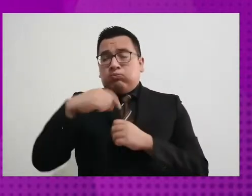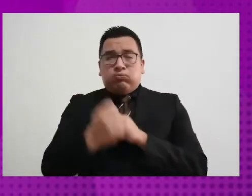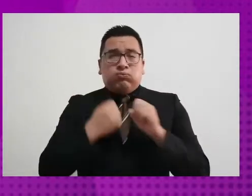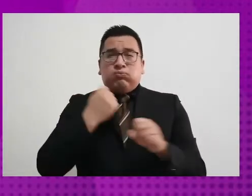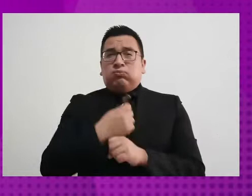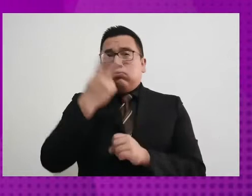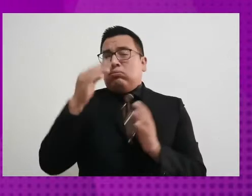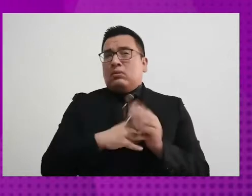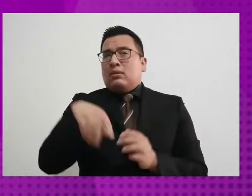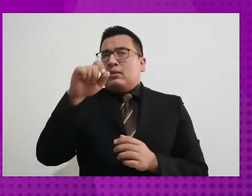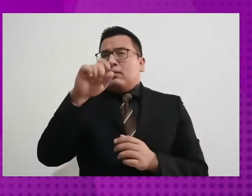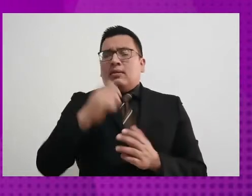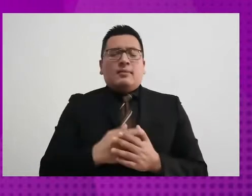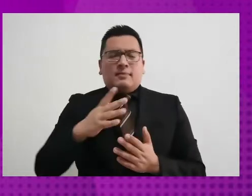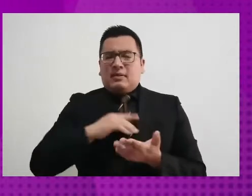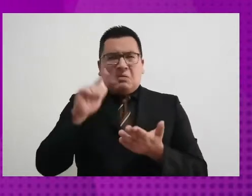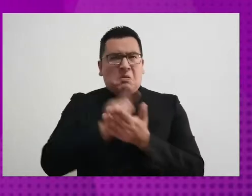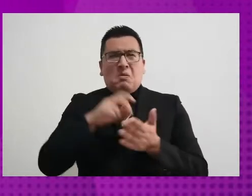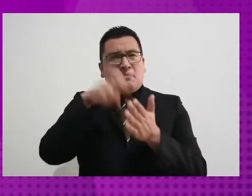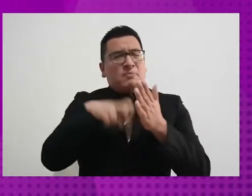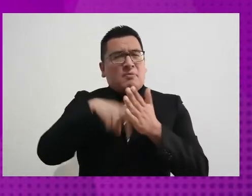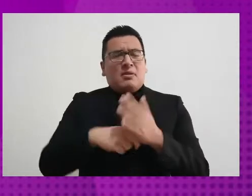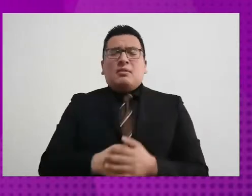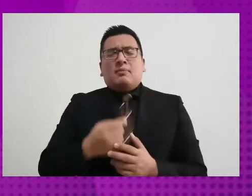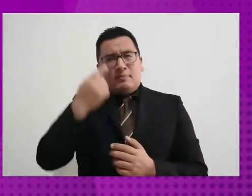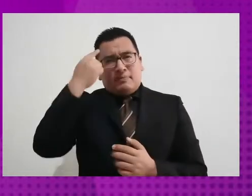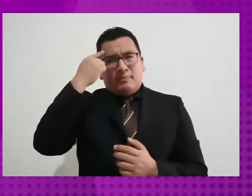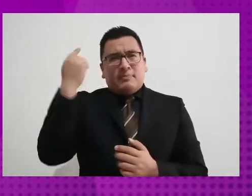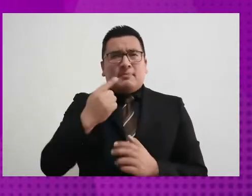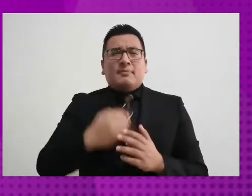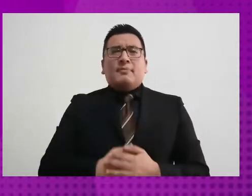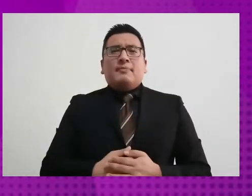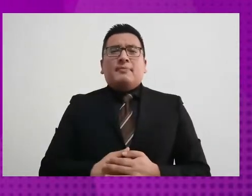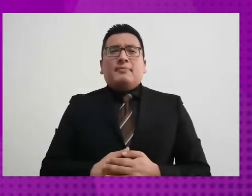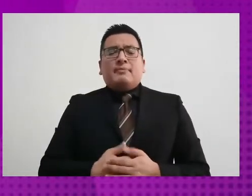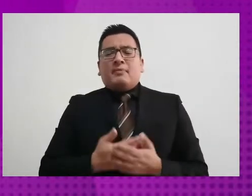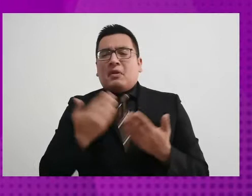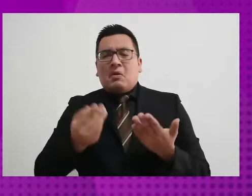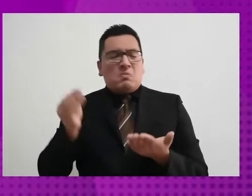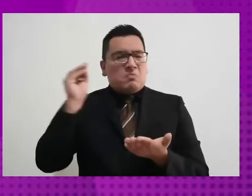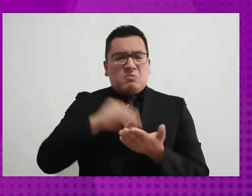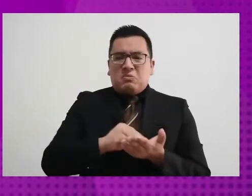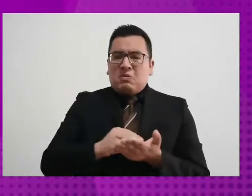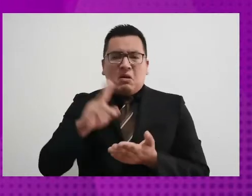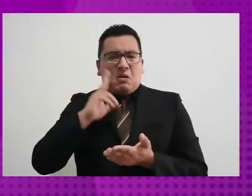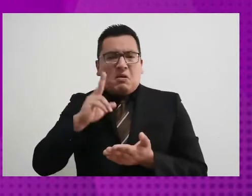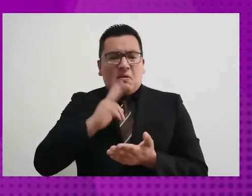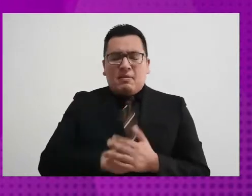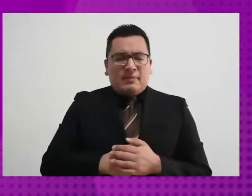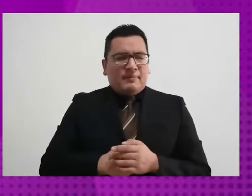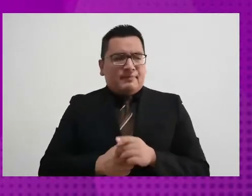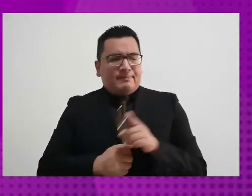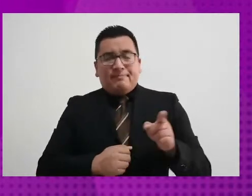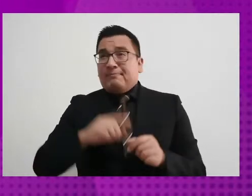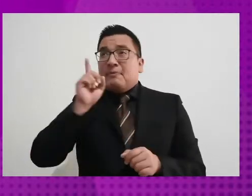año se realizó una nueva reforma en la que se están pues poniendo nuevas medidas para tratar